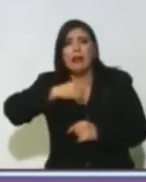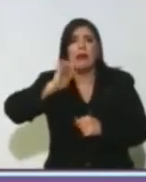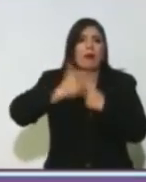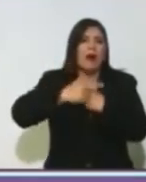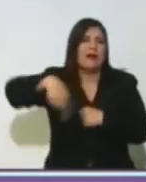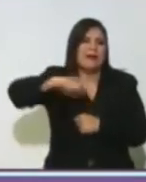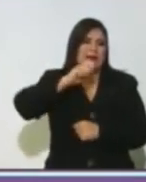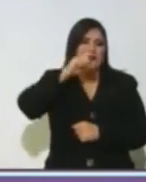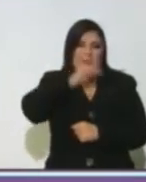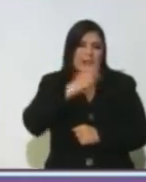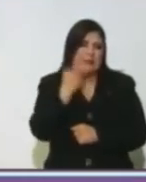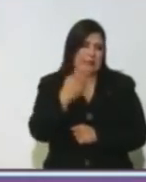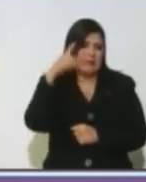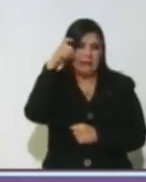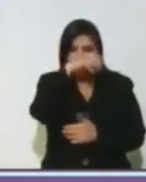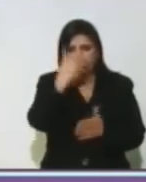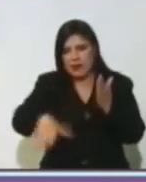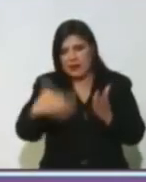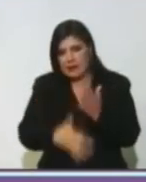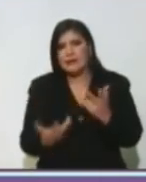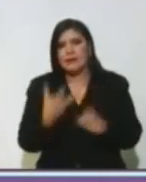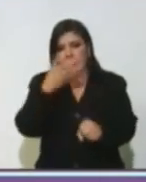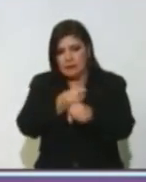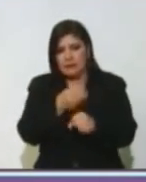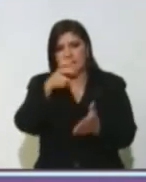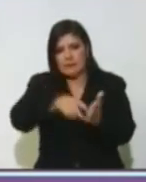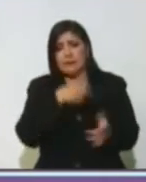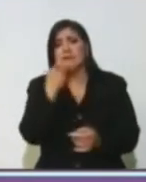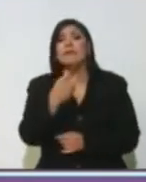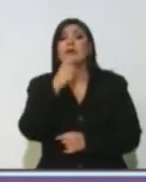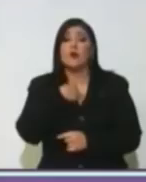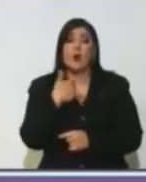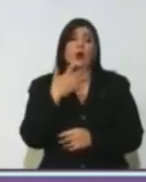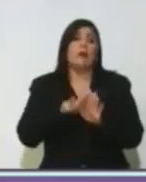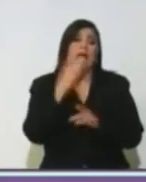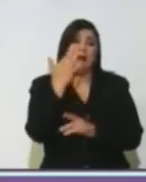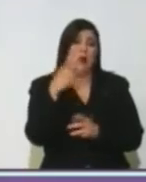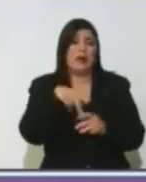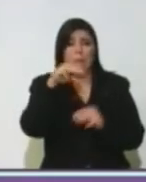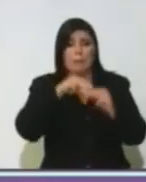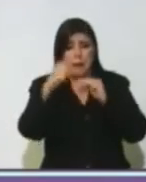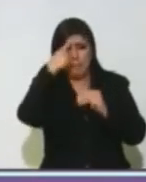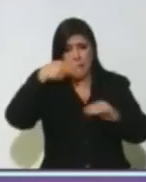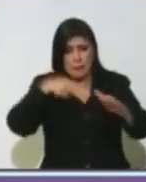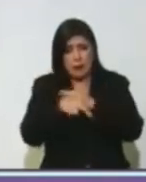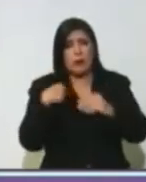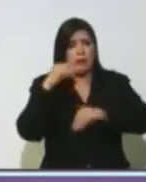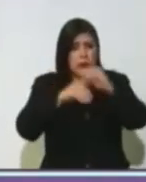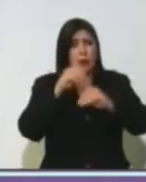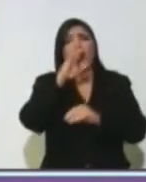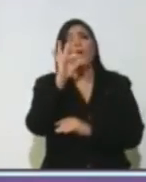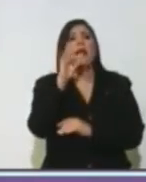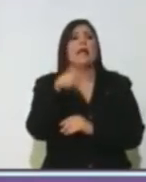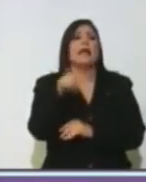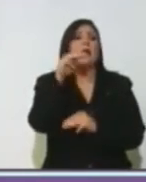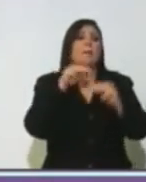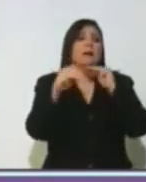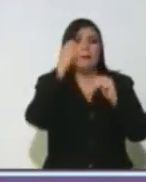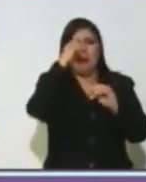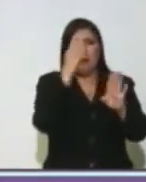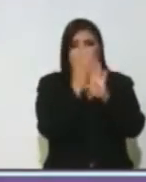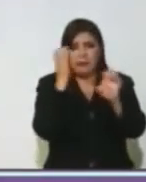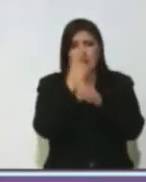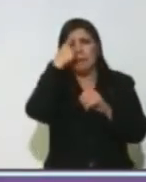por eso yo voy a construir 50 kilómetros de metro voy a construir 40 kilómetros de metrobus que para que pueda conectar